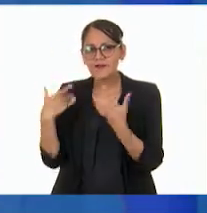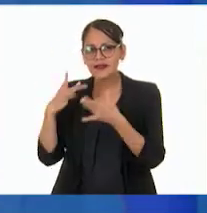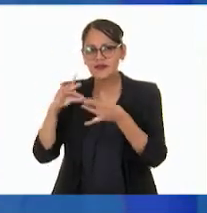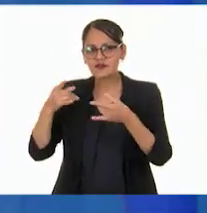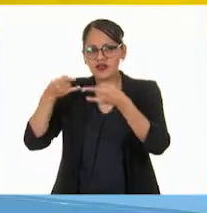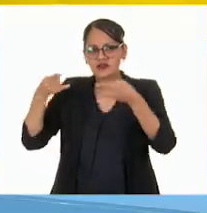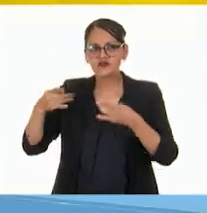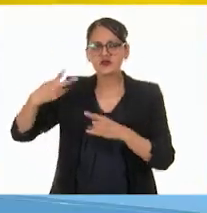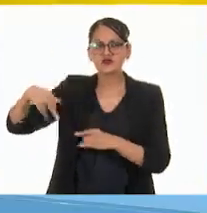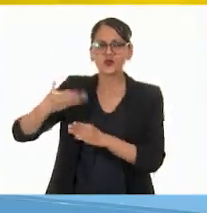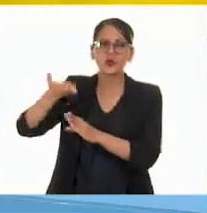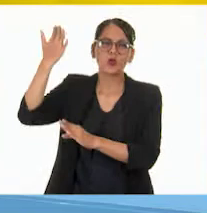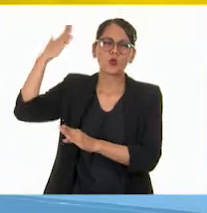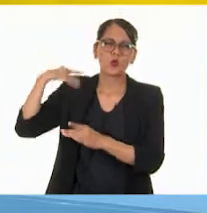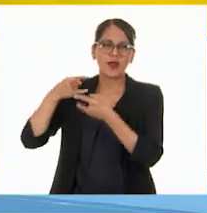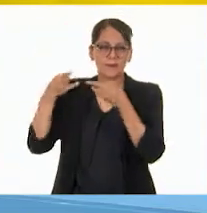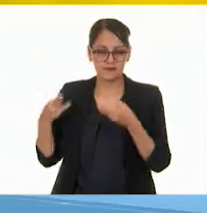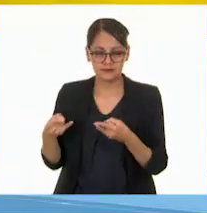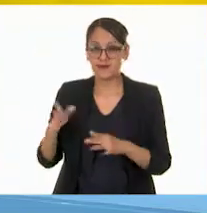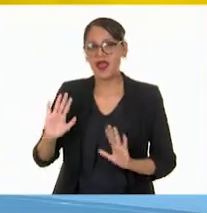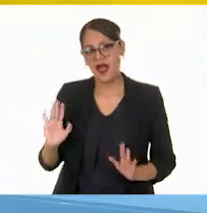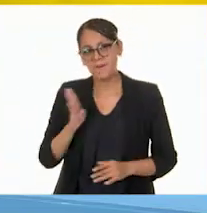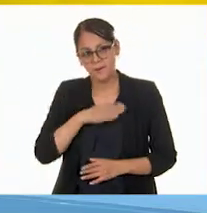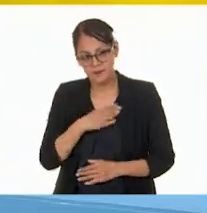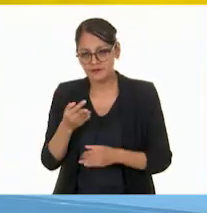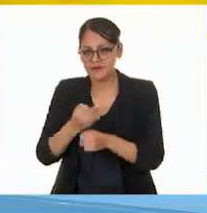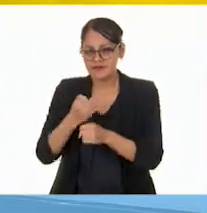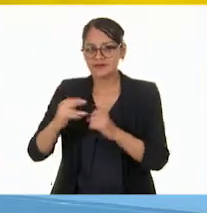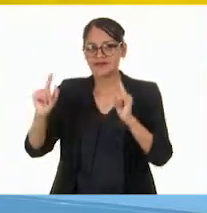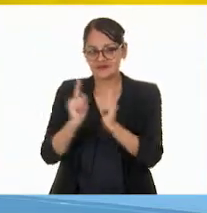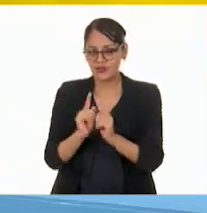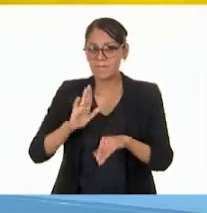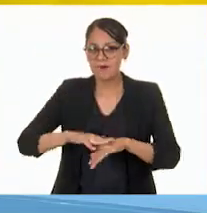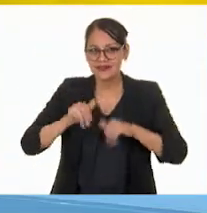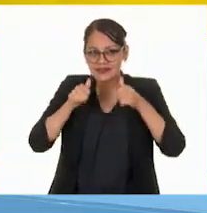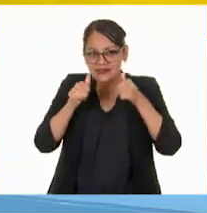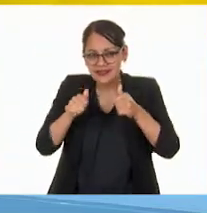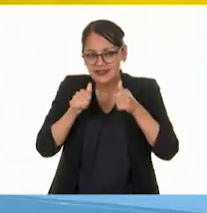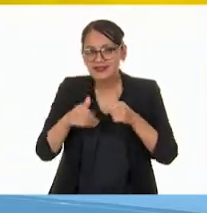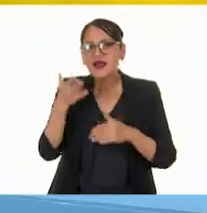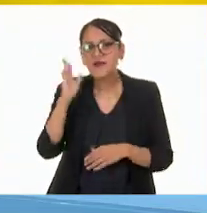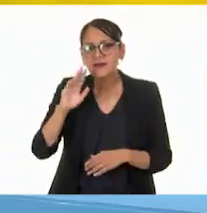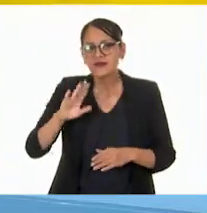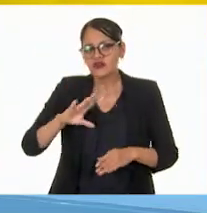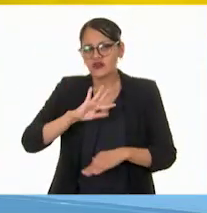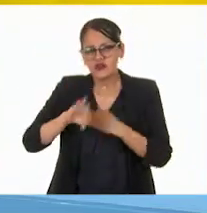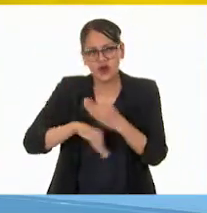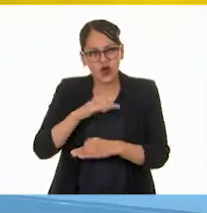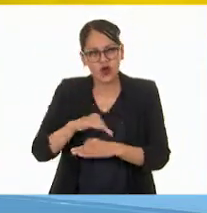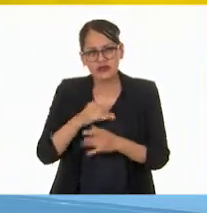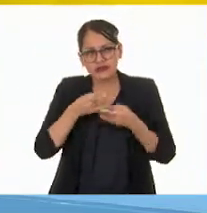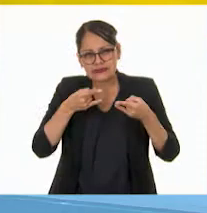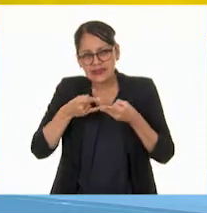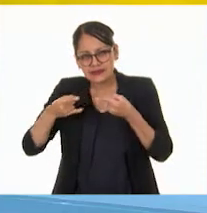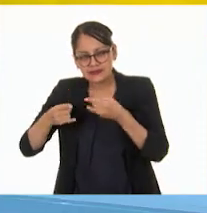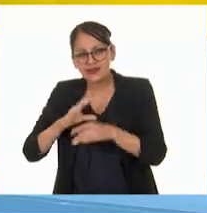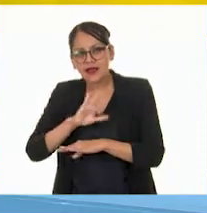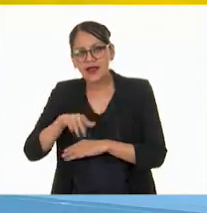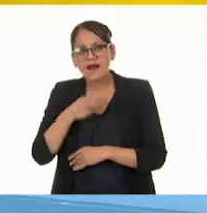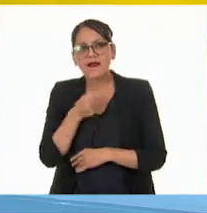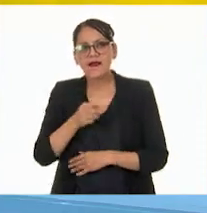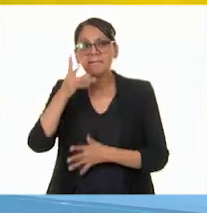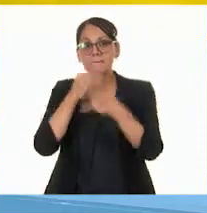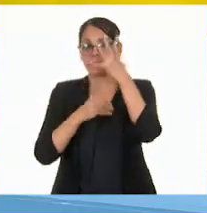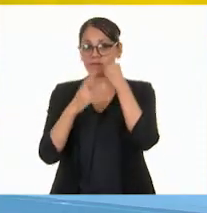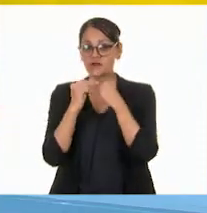época? Bueno, en ese caso tendré que poner mucha más atención y utilizar todas mis habilidades históricas. No queremos